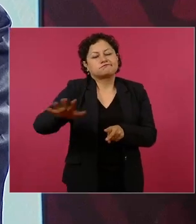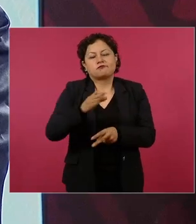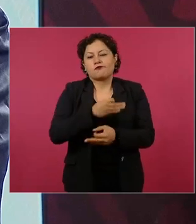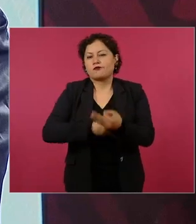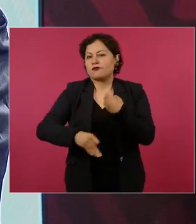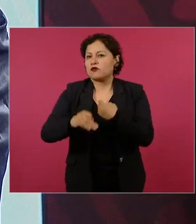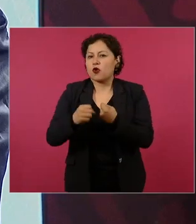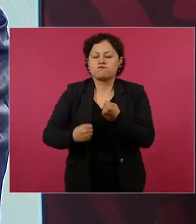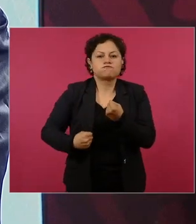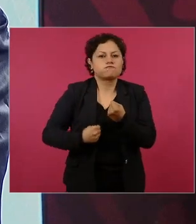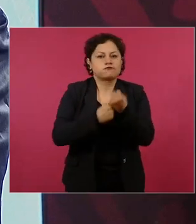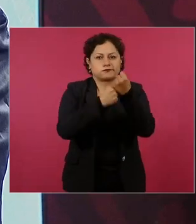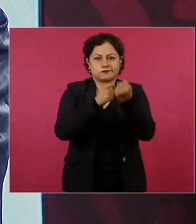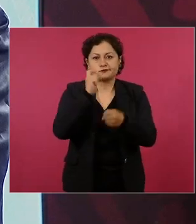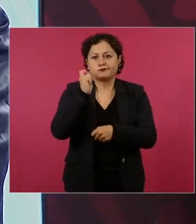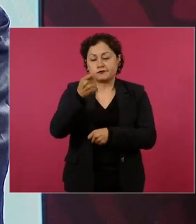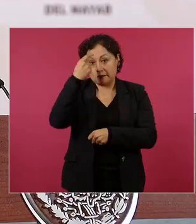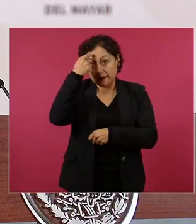Y